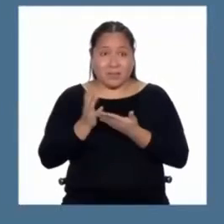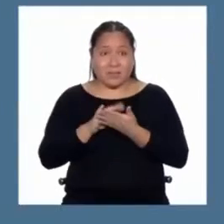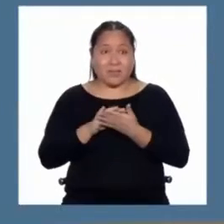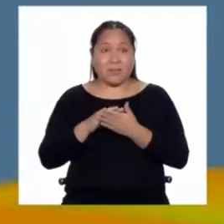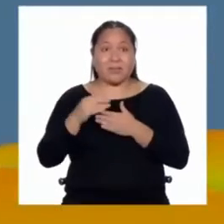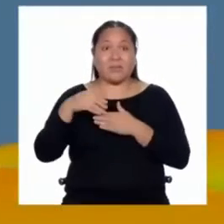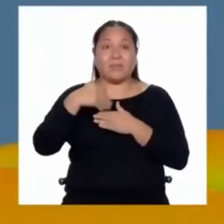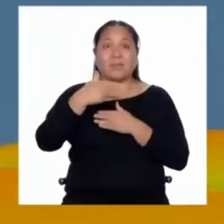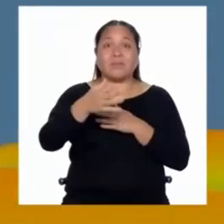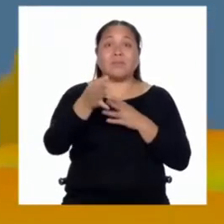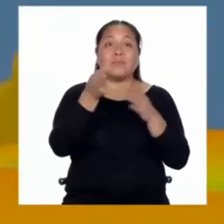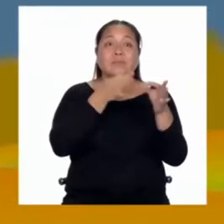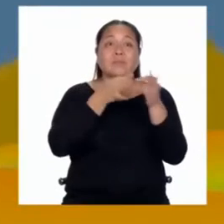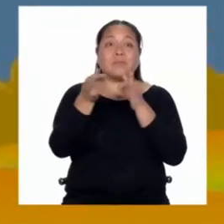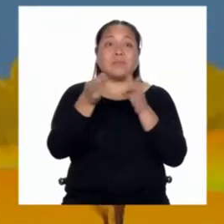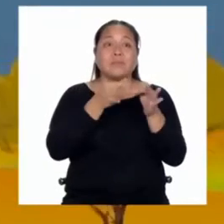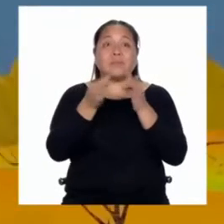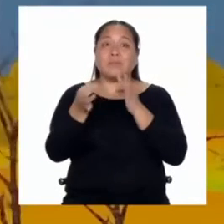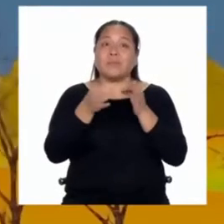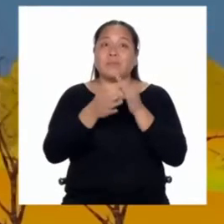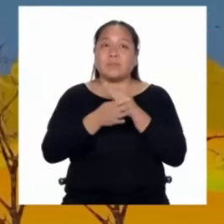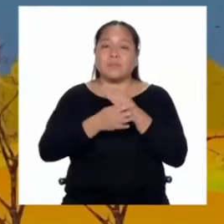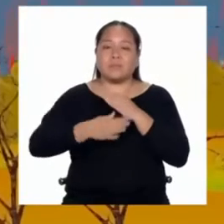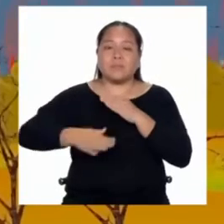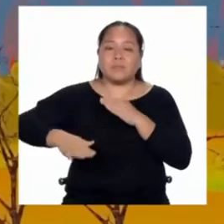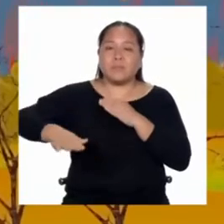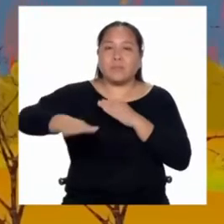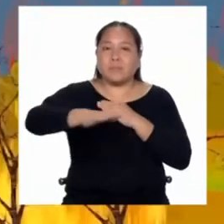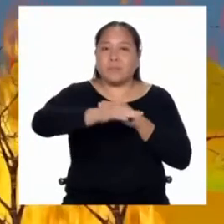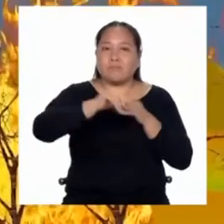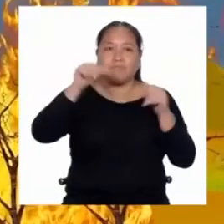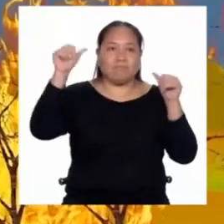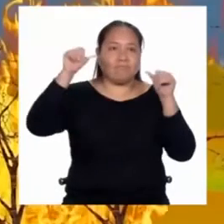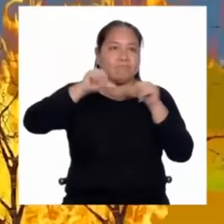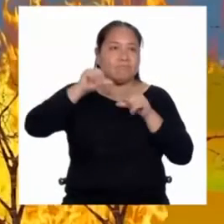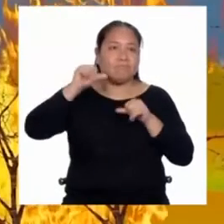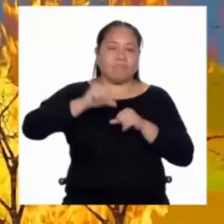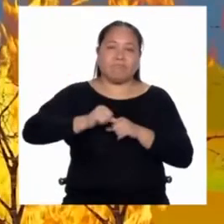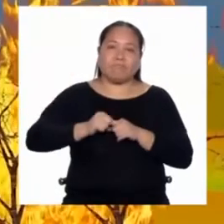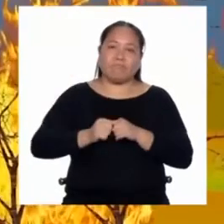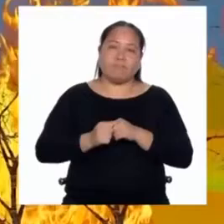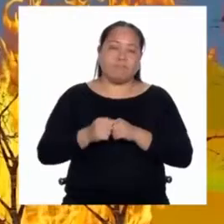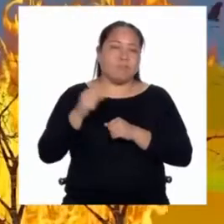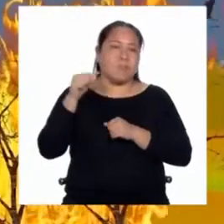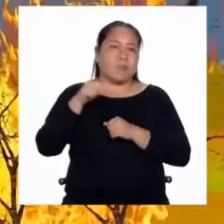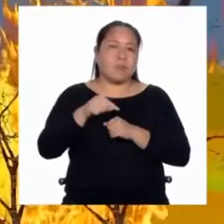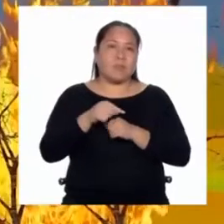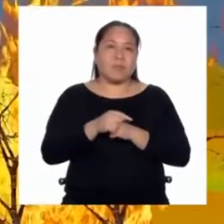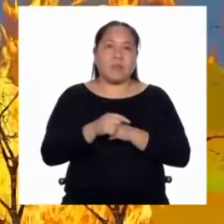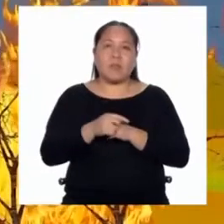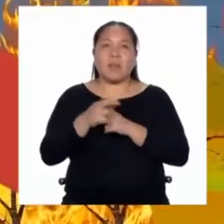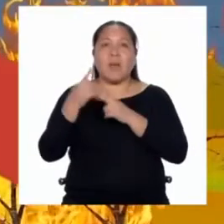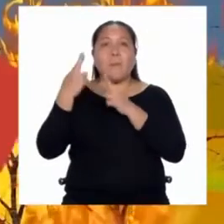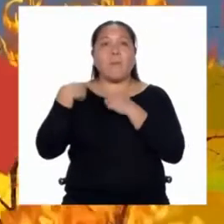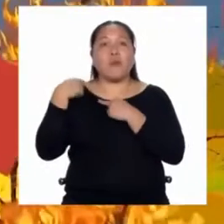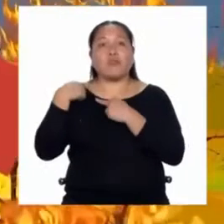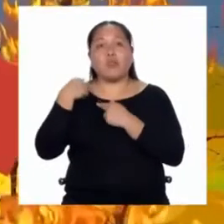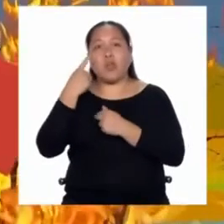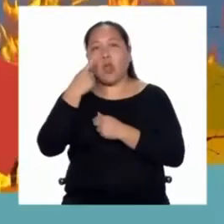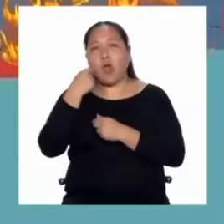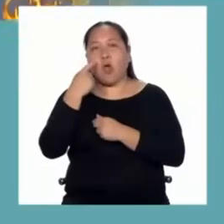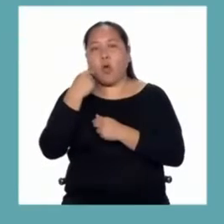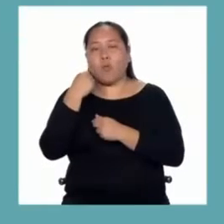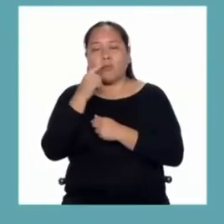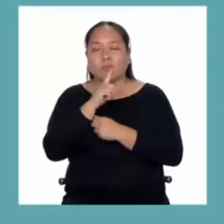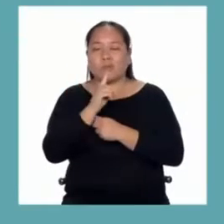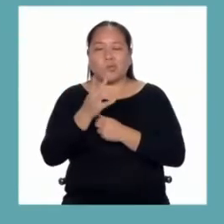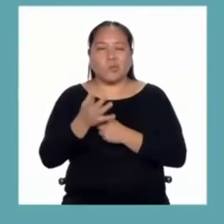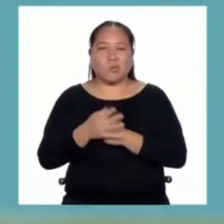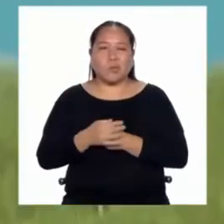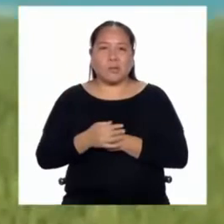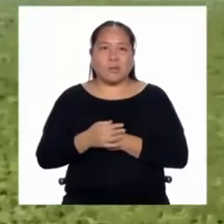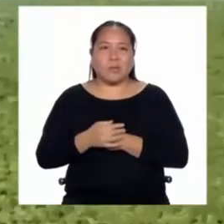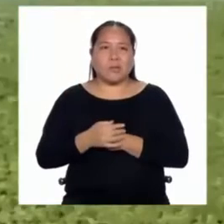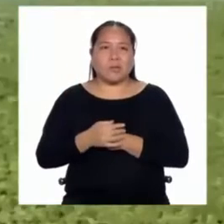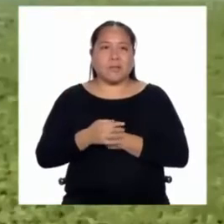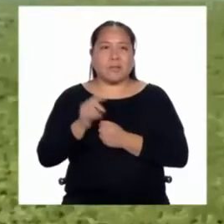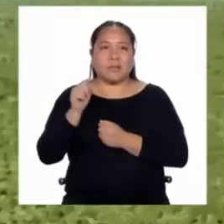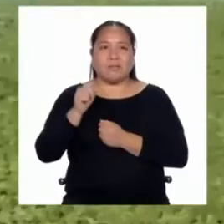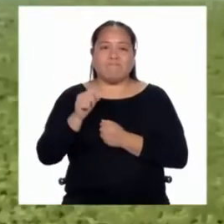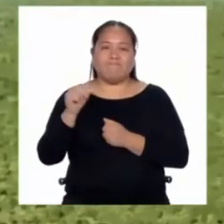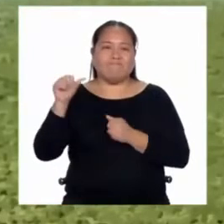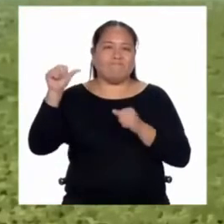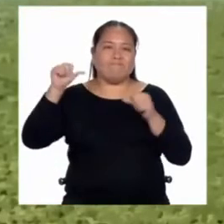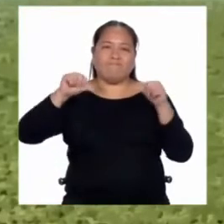a desarrollar algo que está muy mal y que por consecuencia de los hombres no debería hacerse. Se trata de las